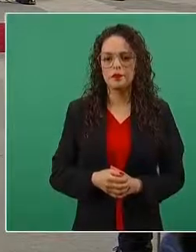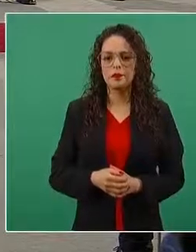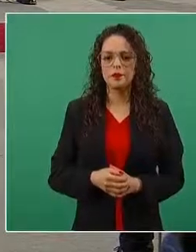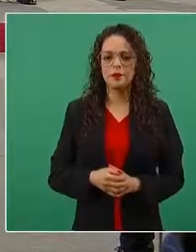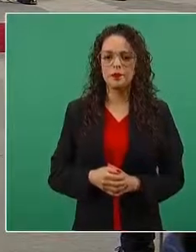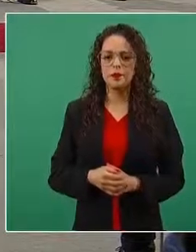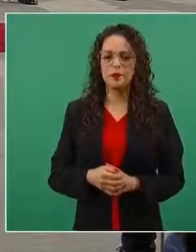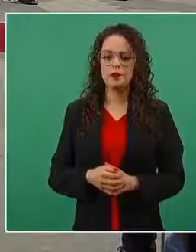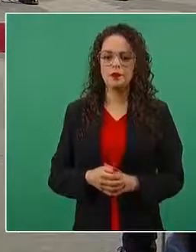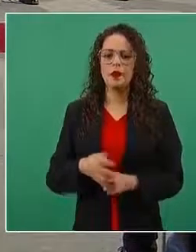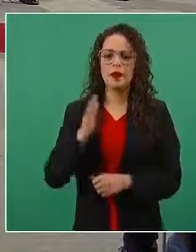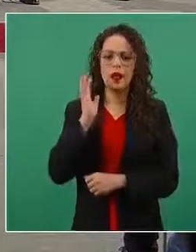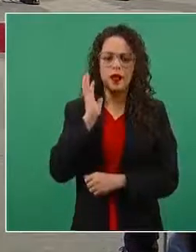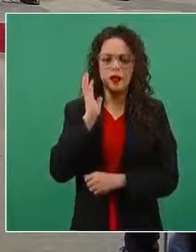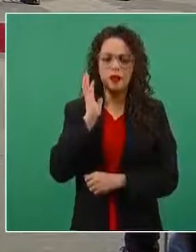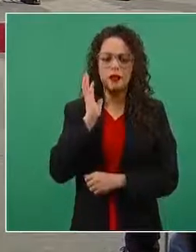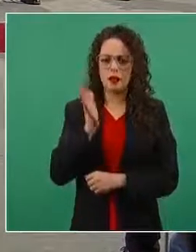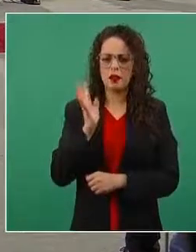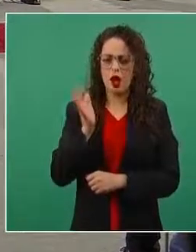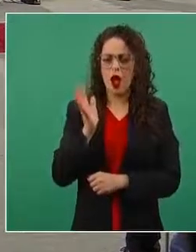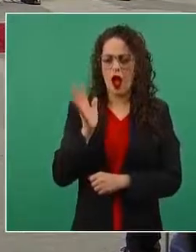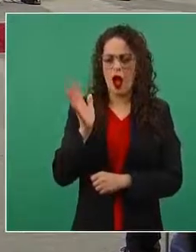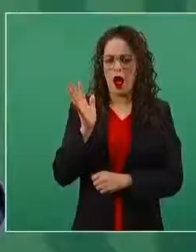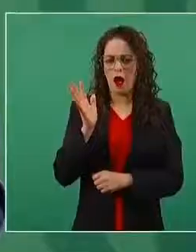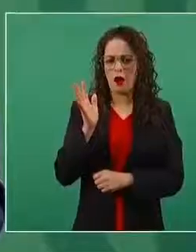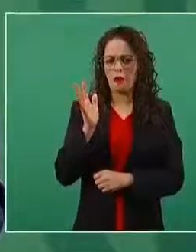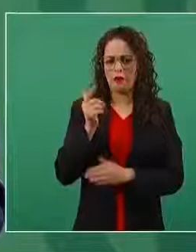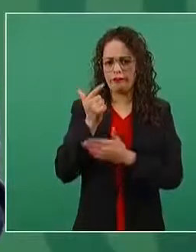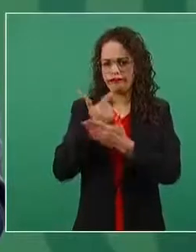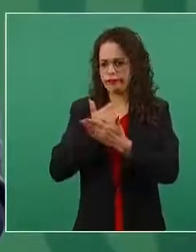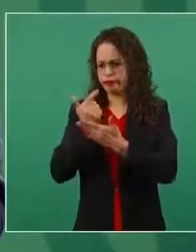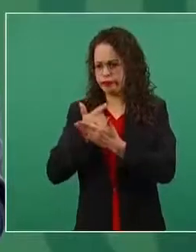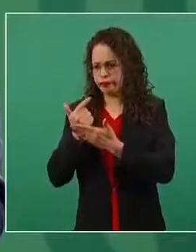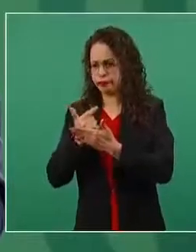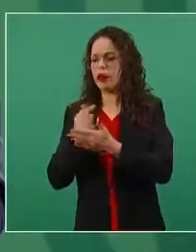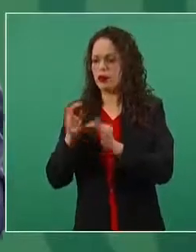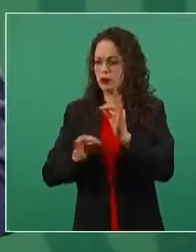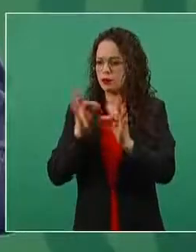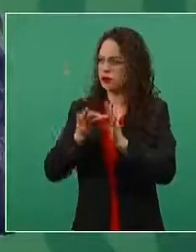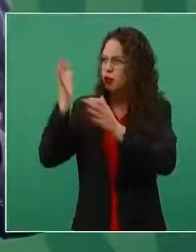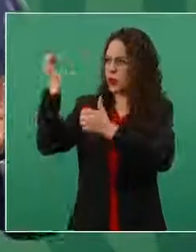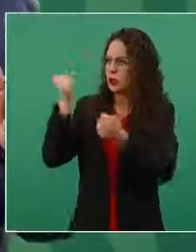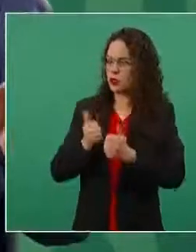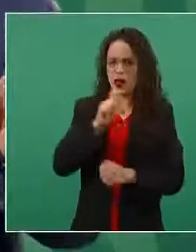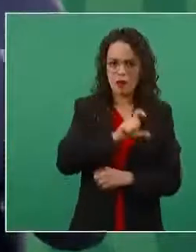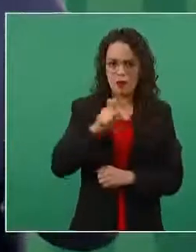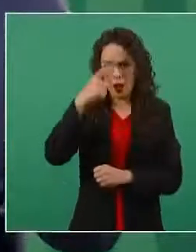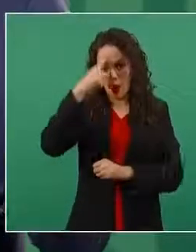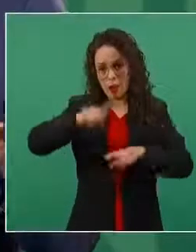resolviendo lo de las segundas dosis porque ya llegaron las vacunas. Lo que pasa